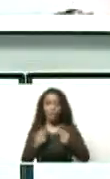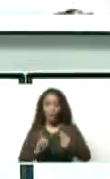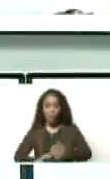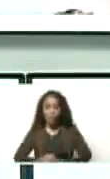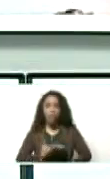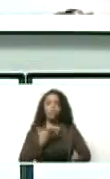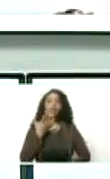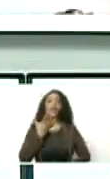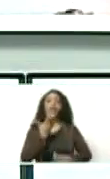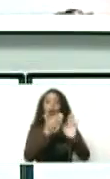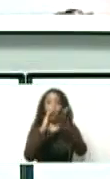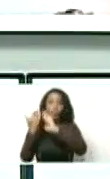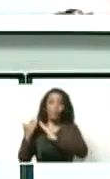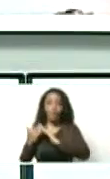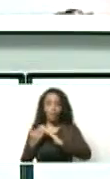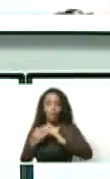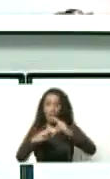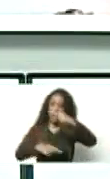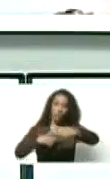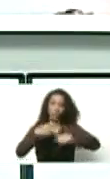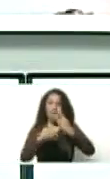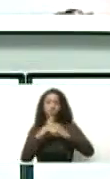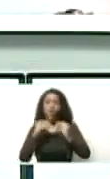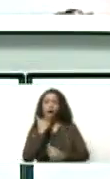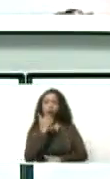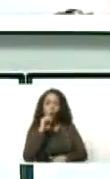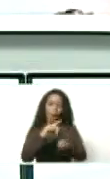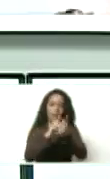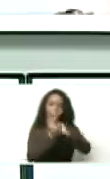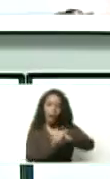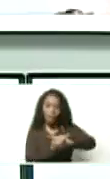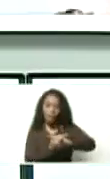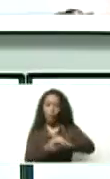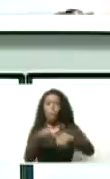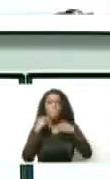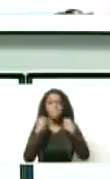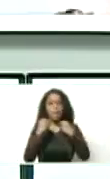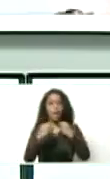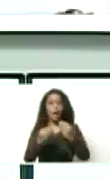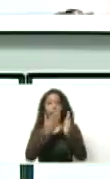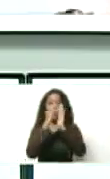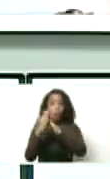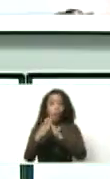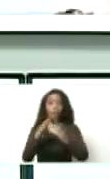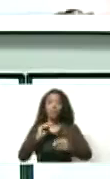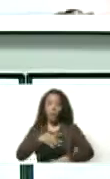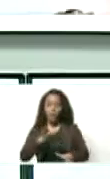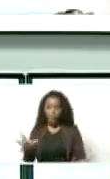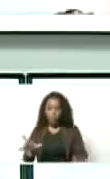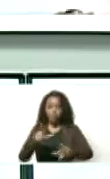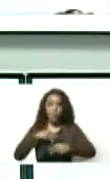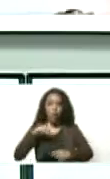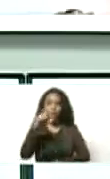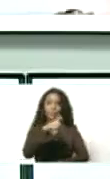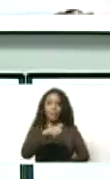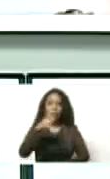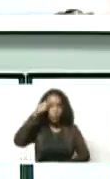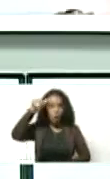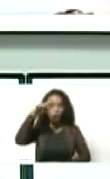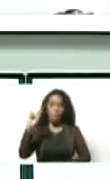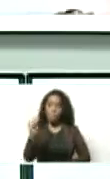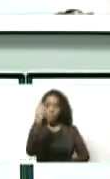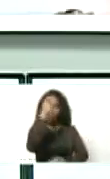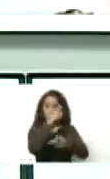renacimiento comunal y revolucionar todo lo que tenga que ser revolucionado para que la comuna se adapte a la necesidad del pueblo. Primera